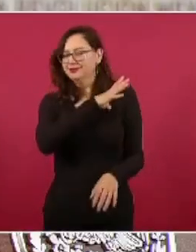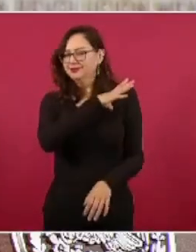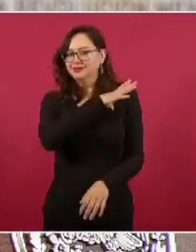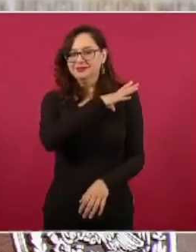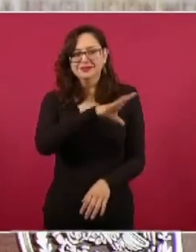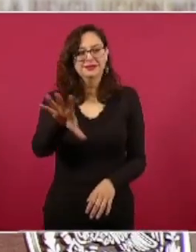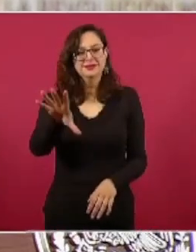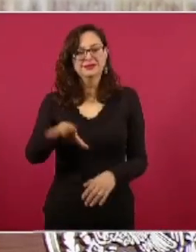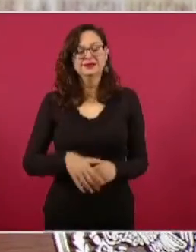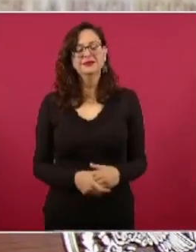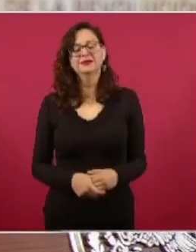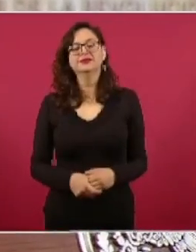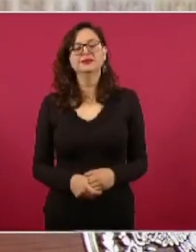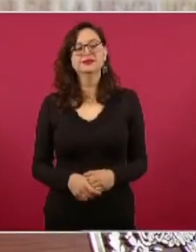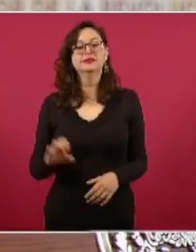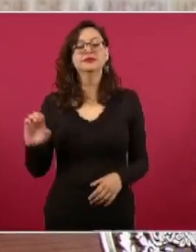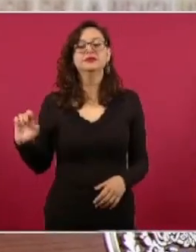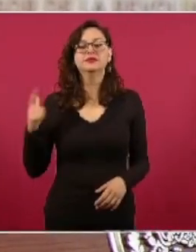hay por ahí